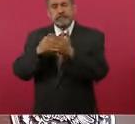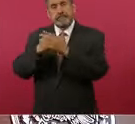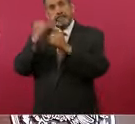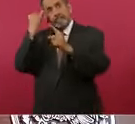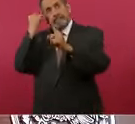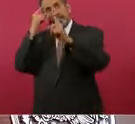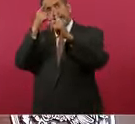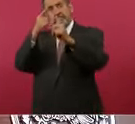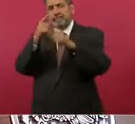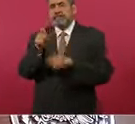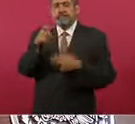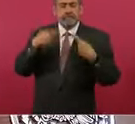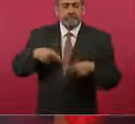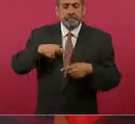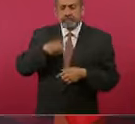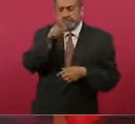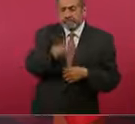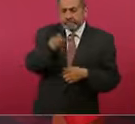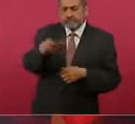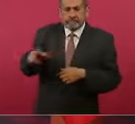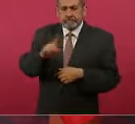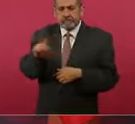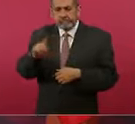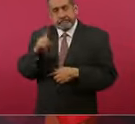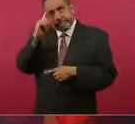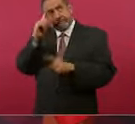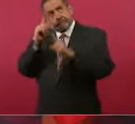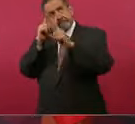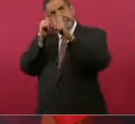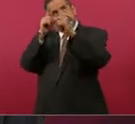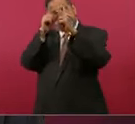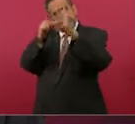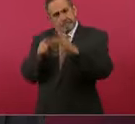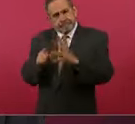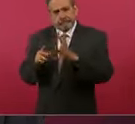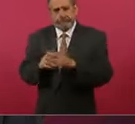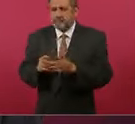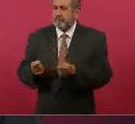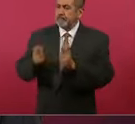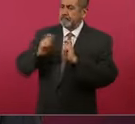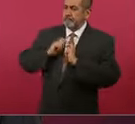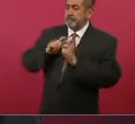ideales, o sea, luchamos por principios, no luchamos por cargos.